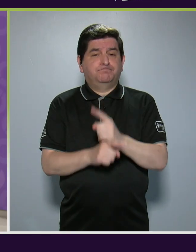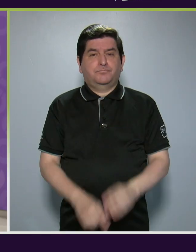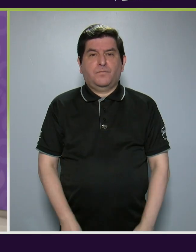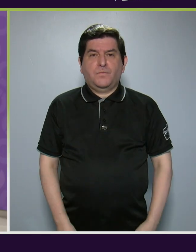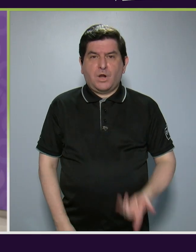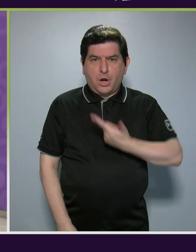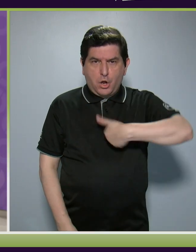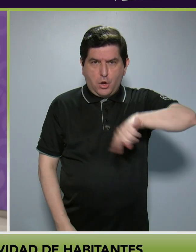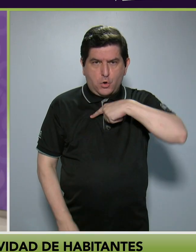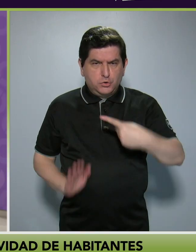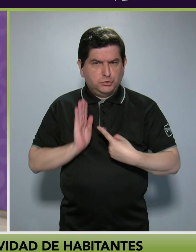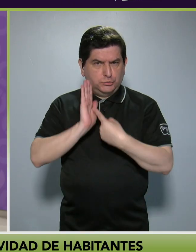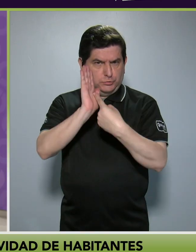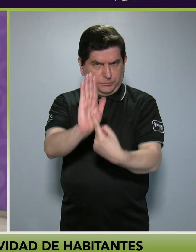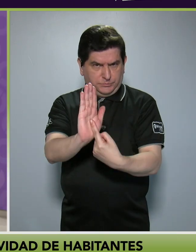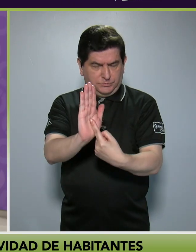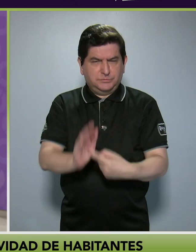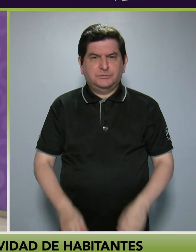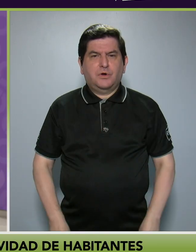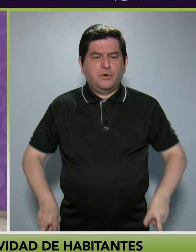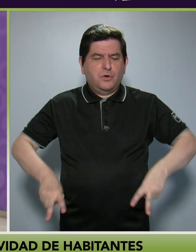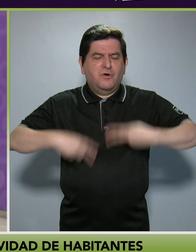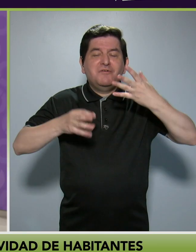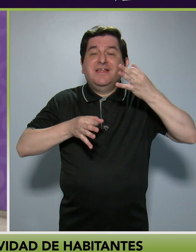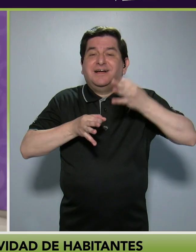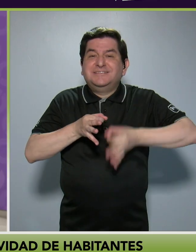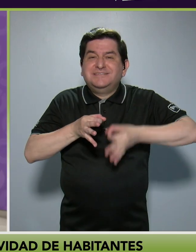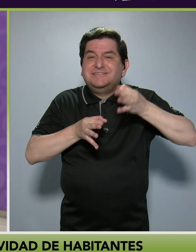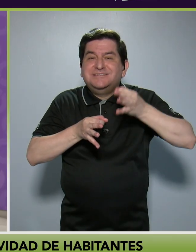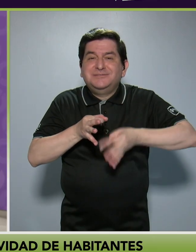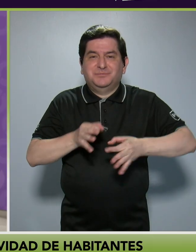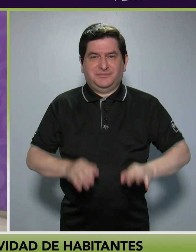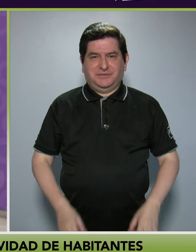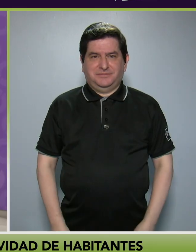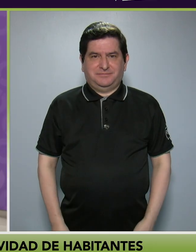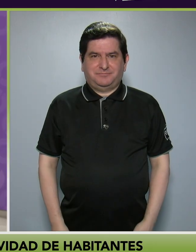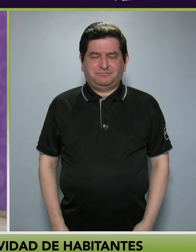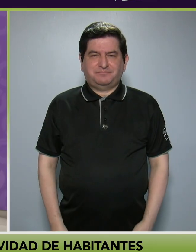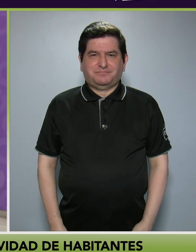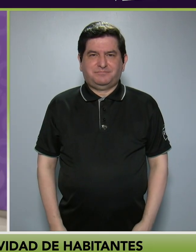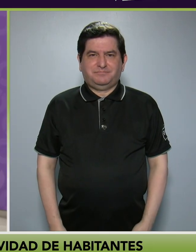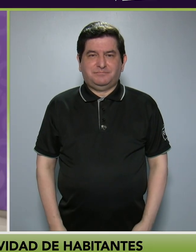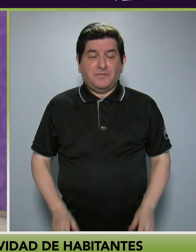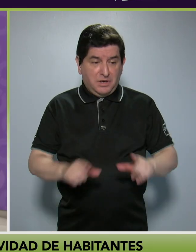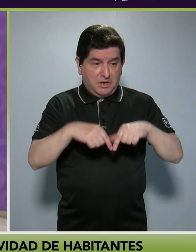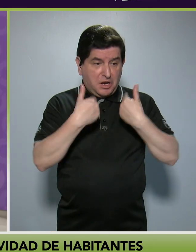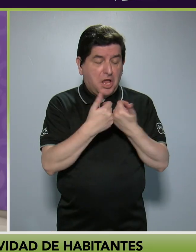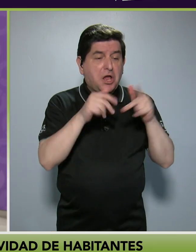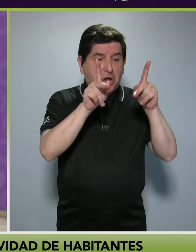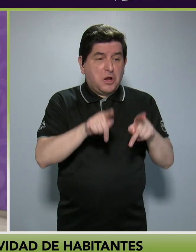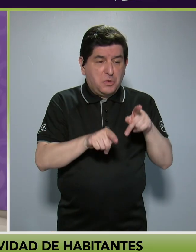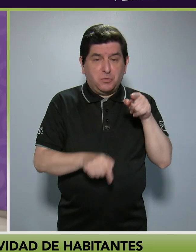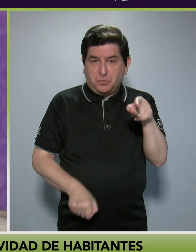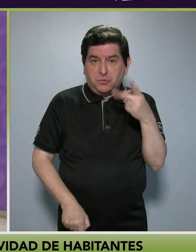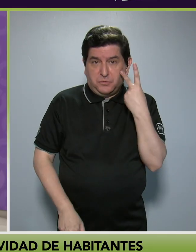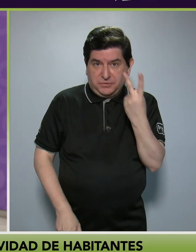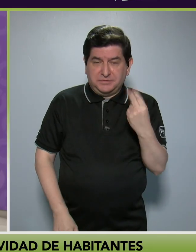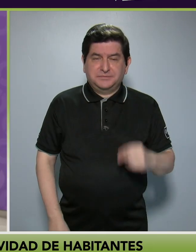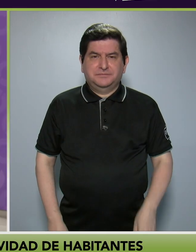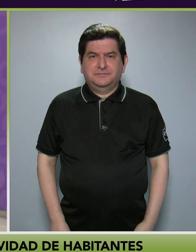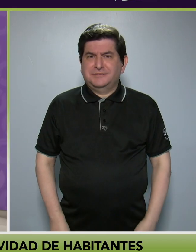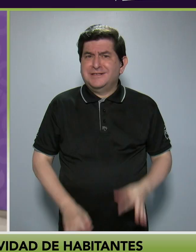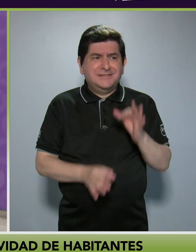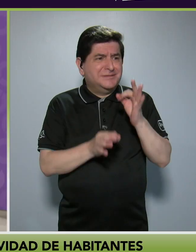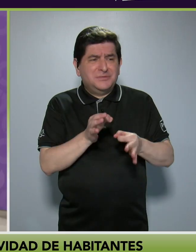nosotros destacamos es esa vida simple, ¿verdad?, de este grupo de personas, ¿verdad? Es muy